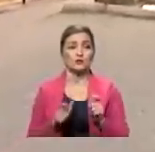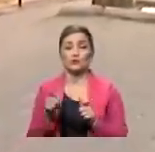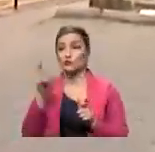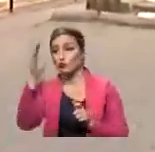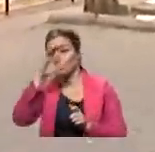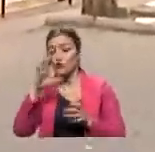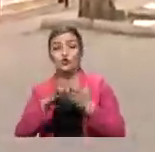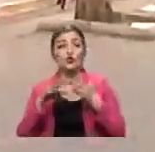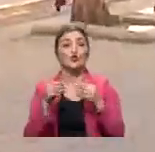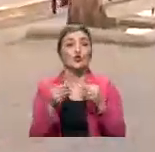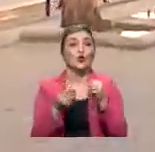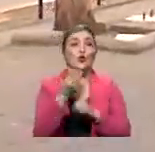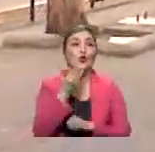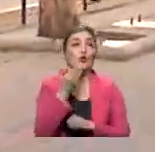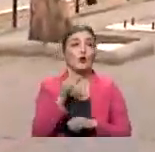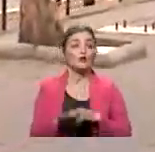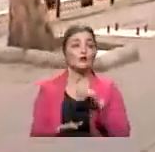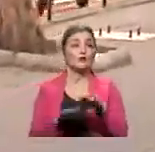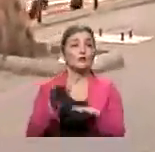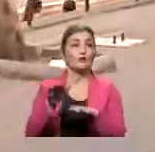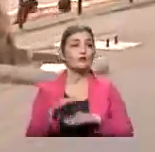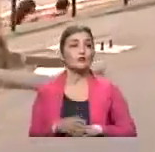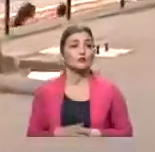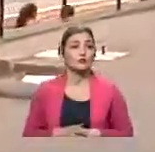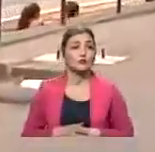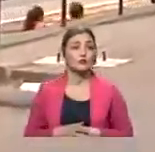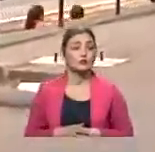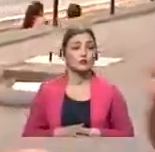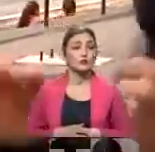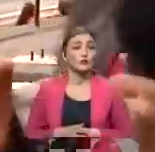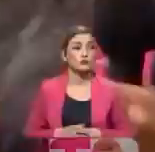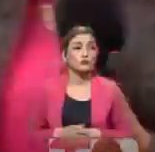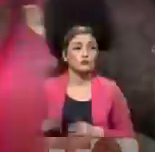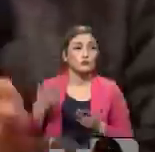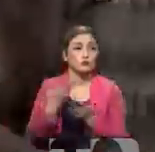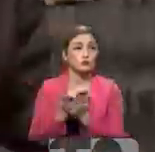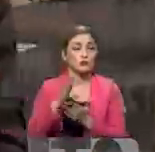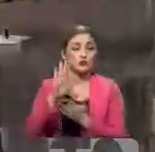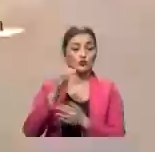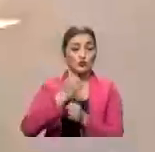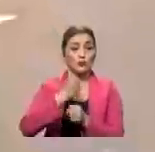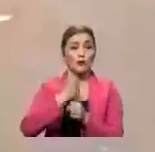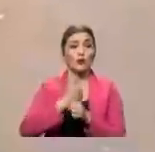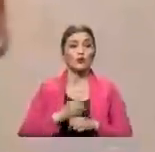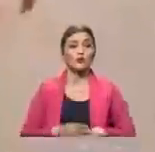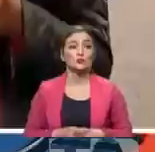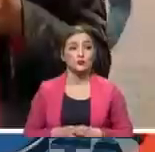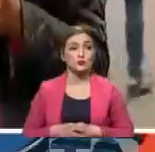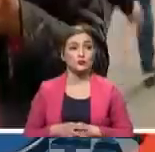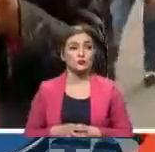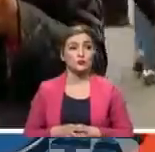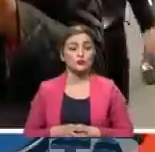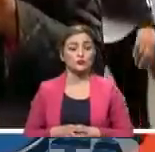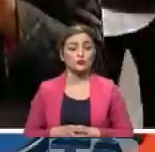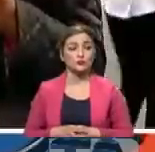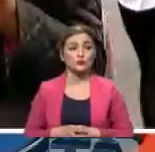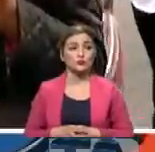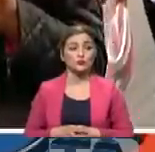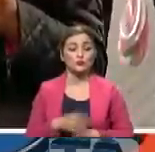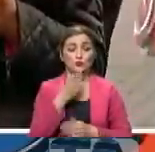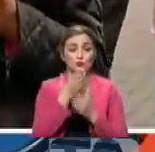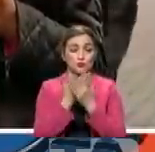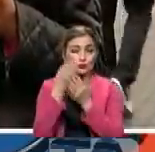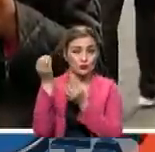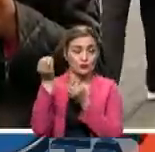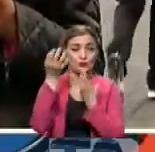otras medidas como caminar y también compartir vehículos para poder llegar a sus zonas de trabajo. Muchísimas gracias, Fernanda,